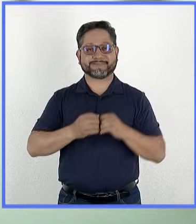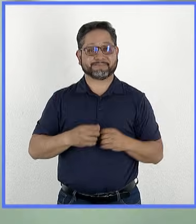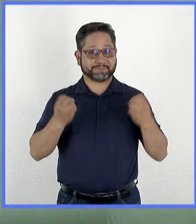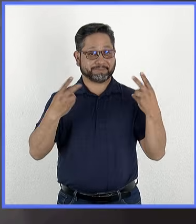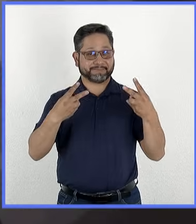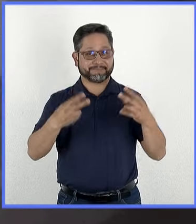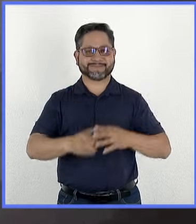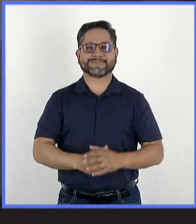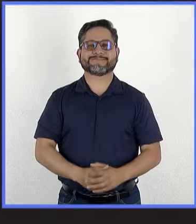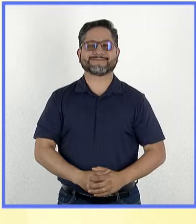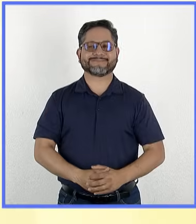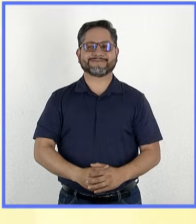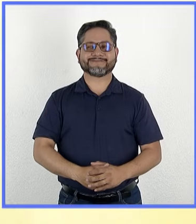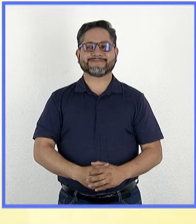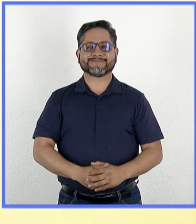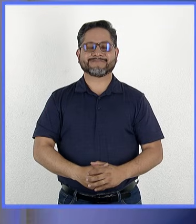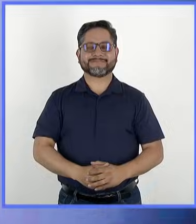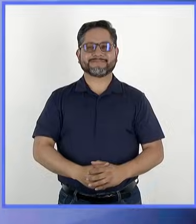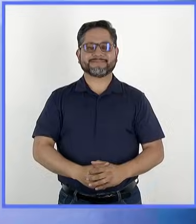luego.